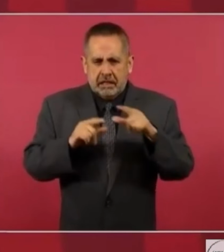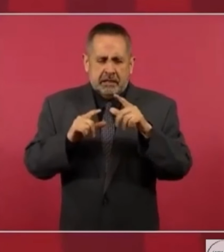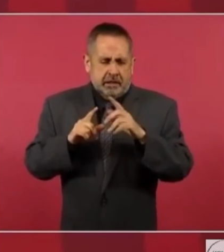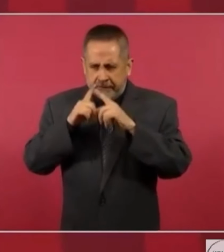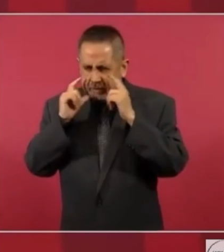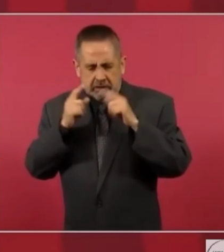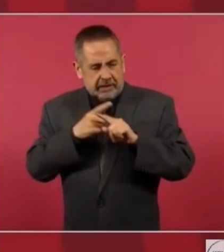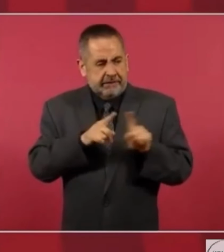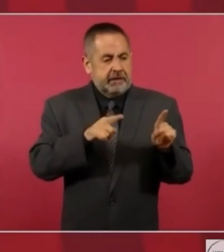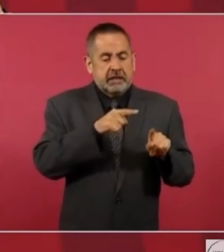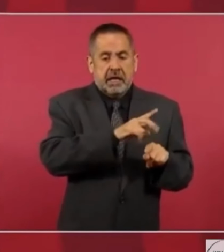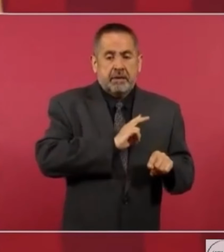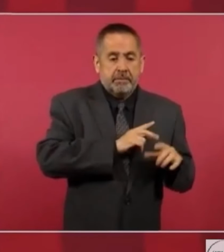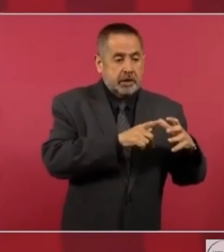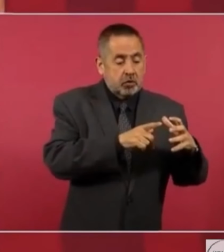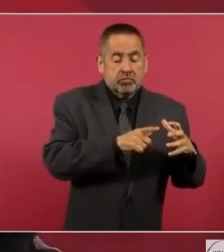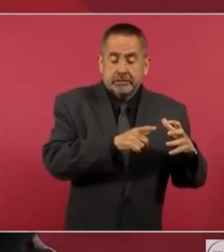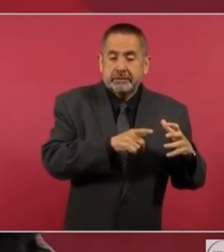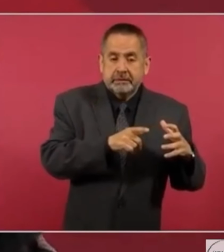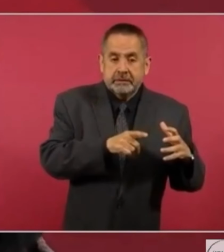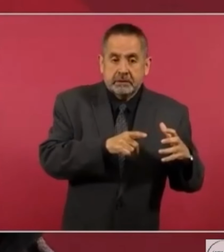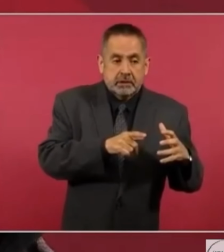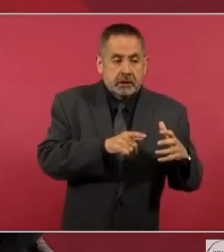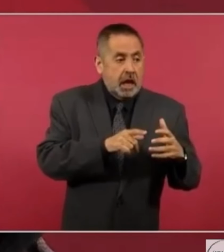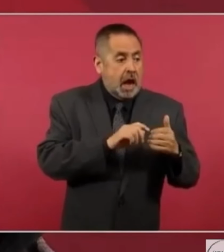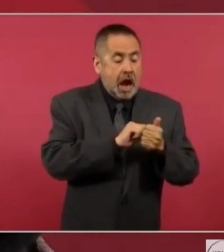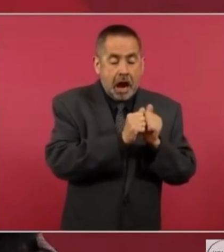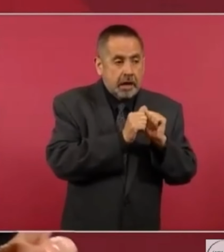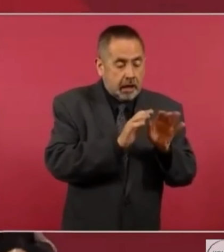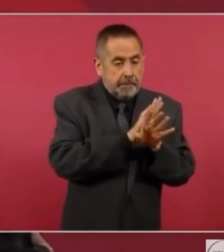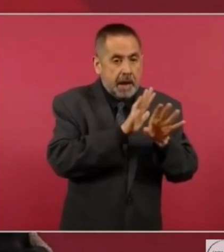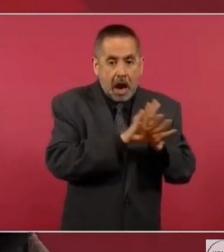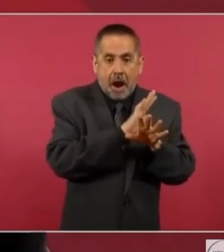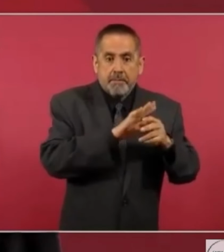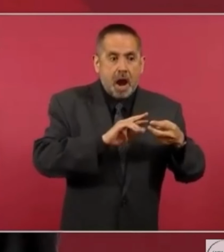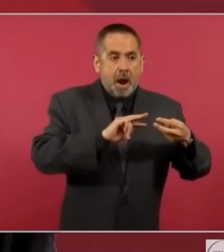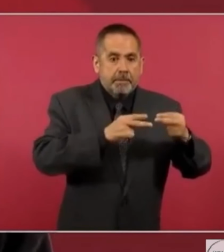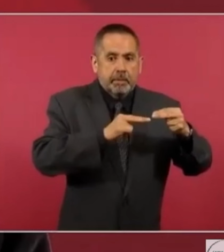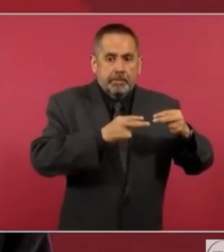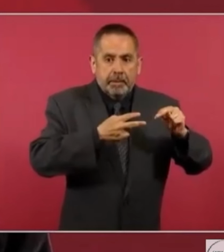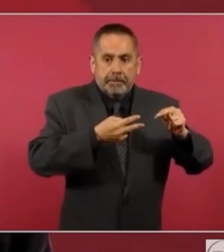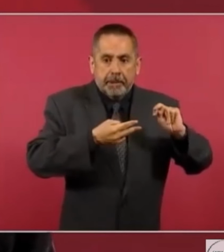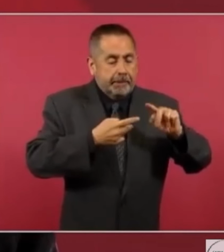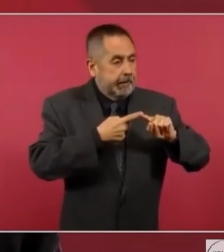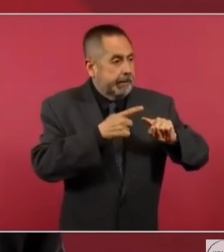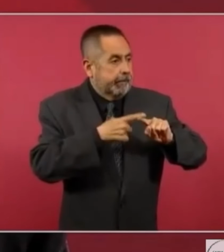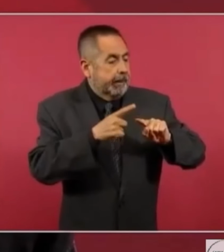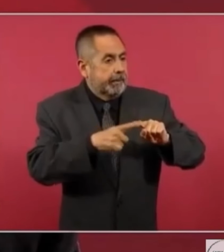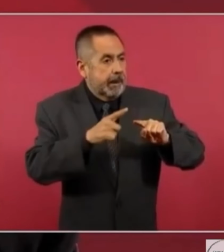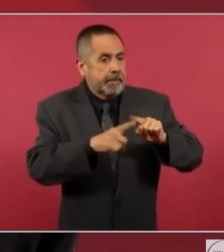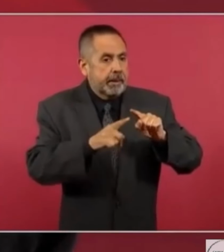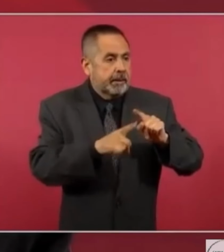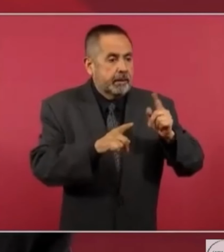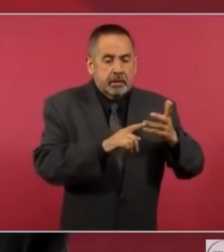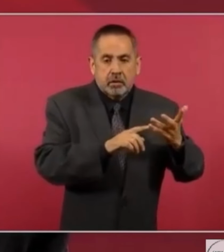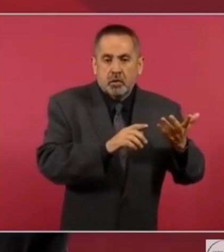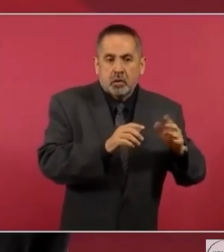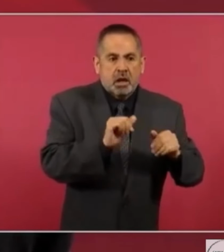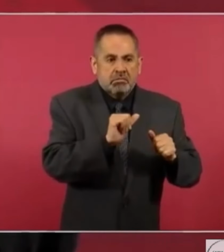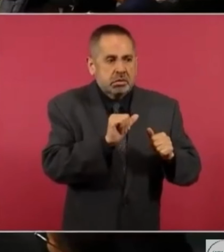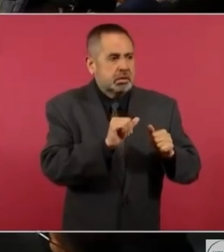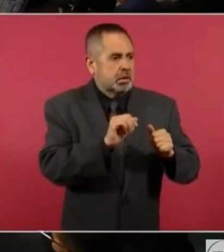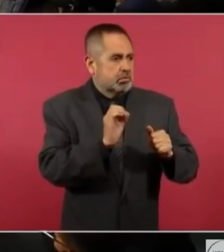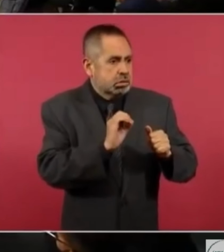virus, es un virus de alta mutación y es probable que las distintas variantes que vayan